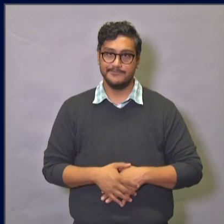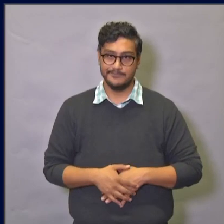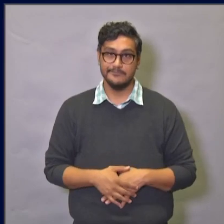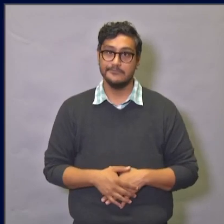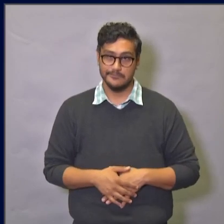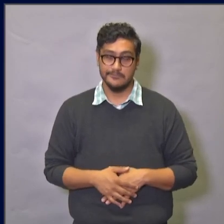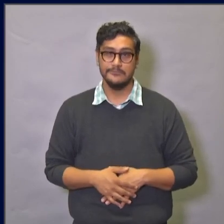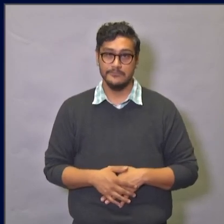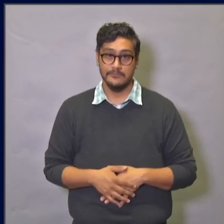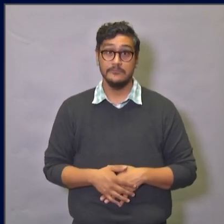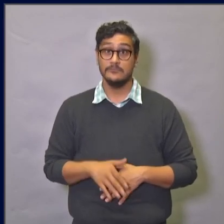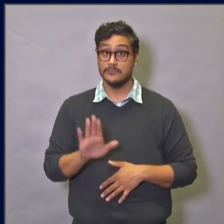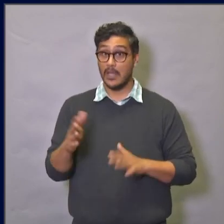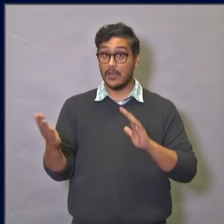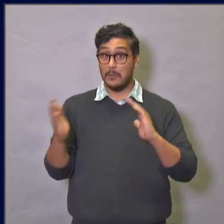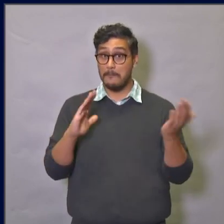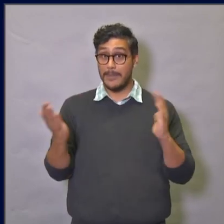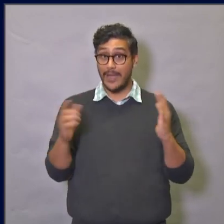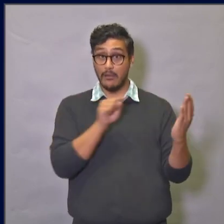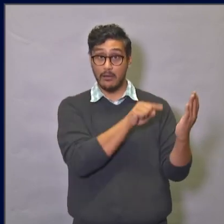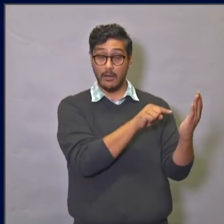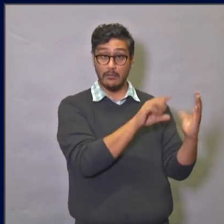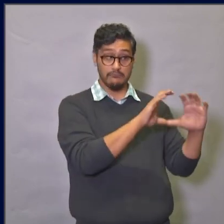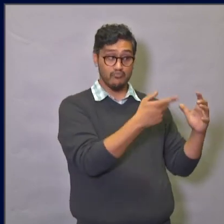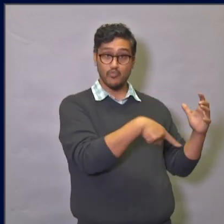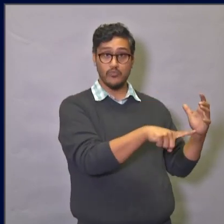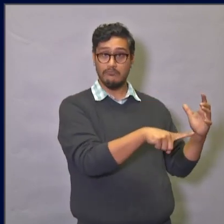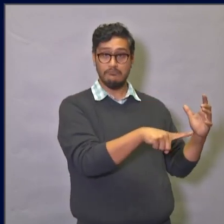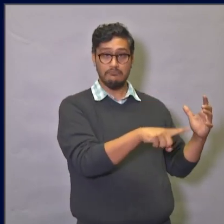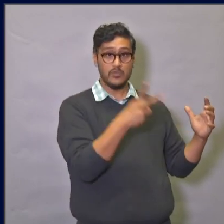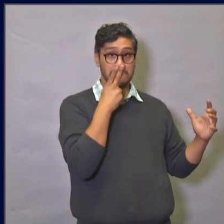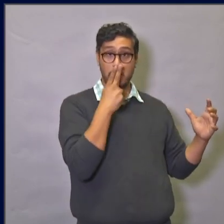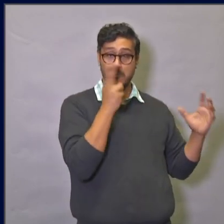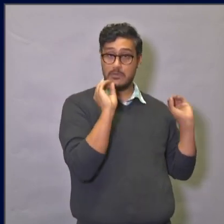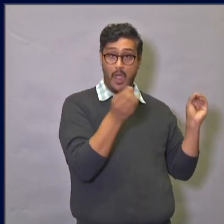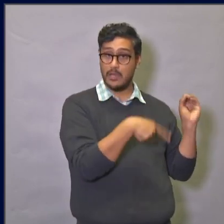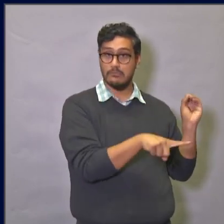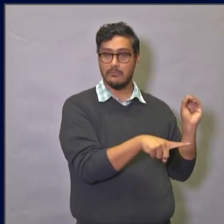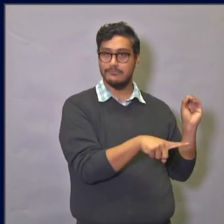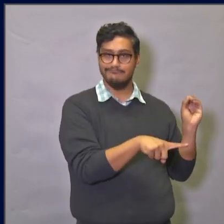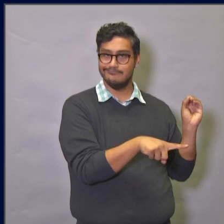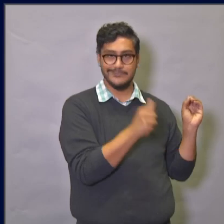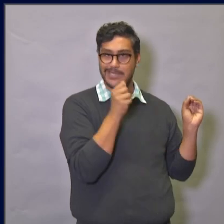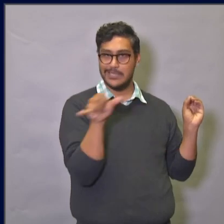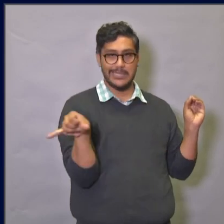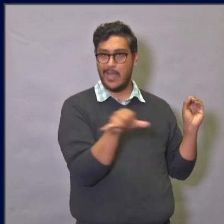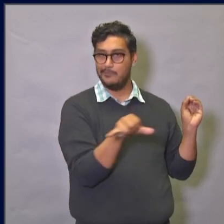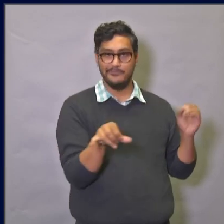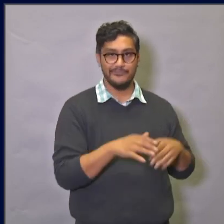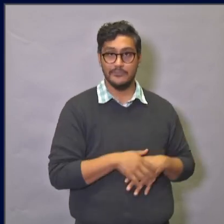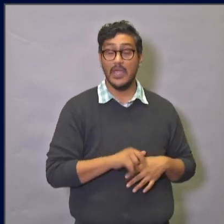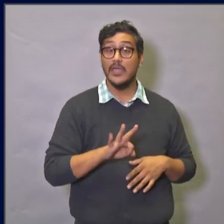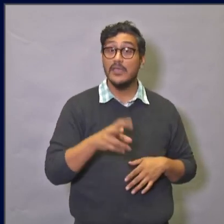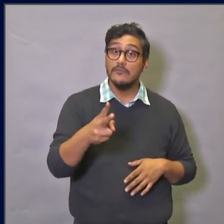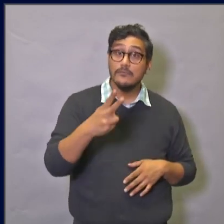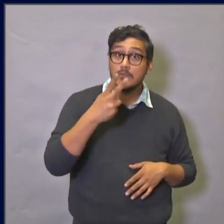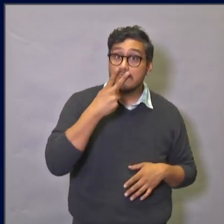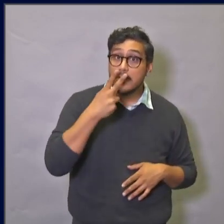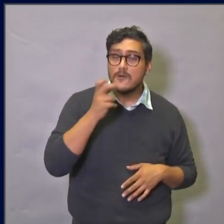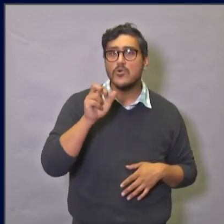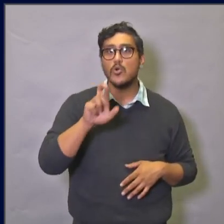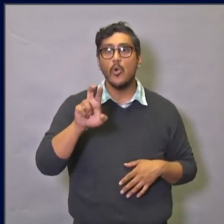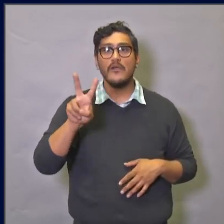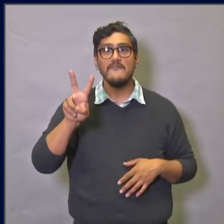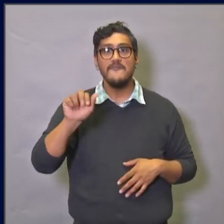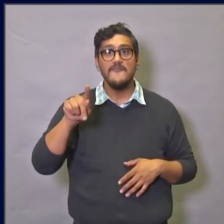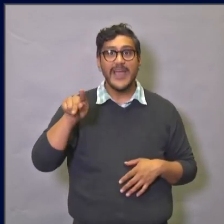Especialmente en comparación con las personas que no fumaban. Para aquellos que fuman o que usan cigarrillos electrónicos, hay